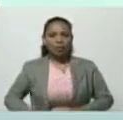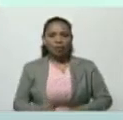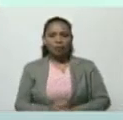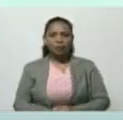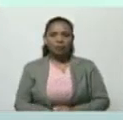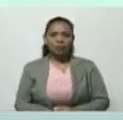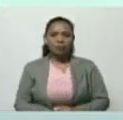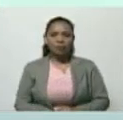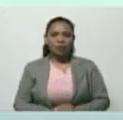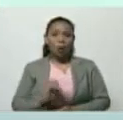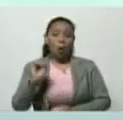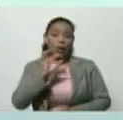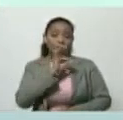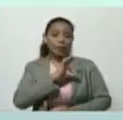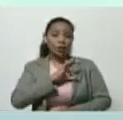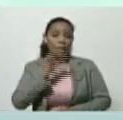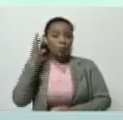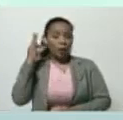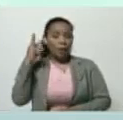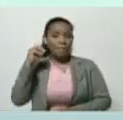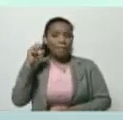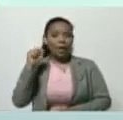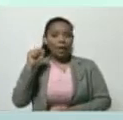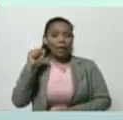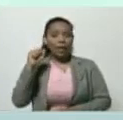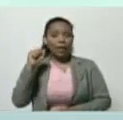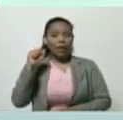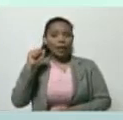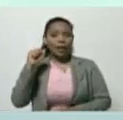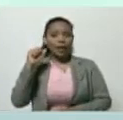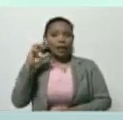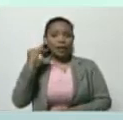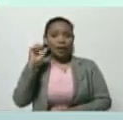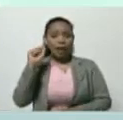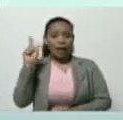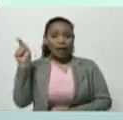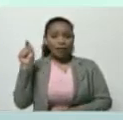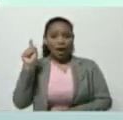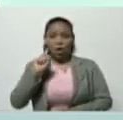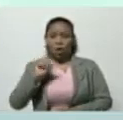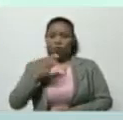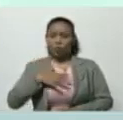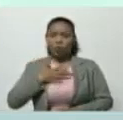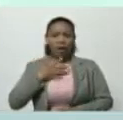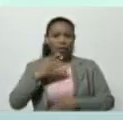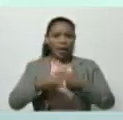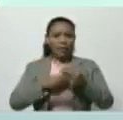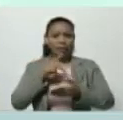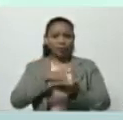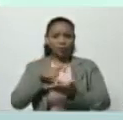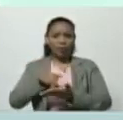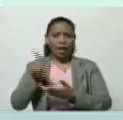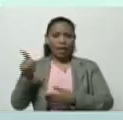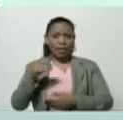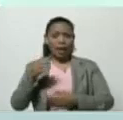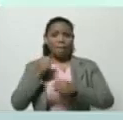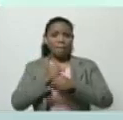O la señora Machado, que después de decir que aquí no se podía hacer elecciones, ella espera participar en las